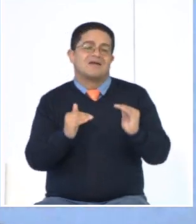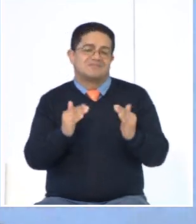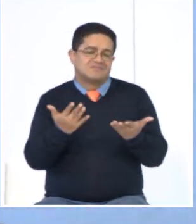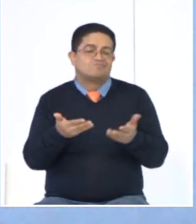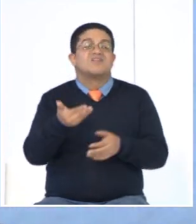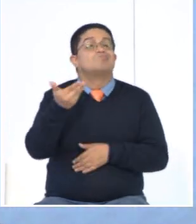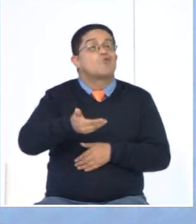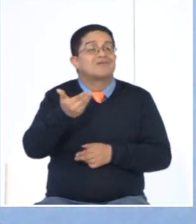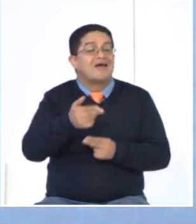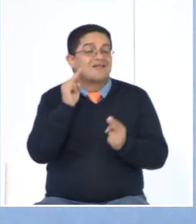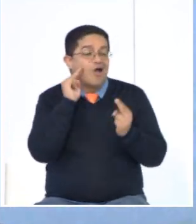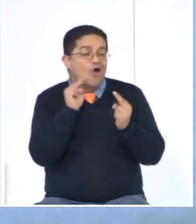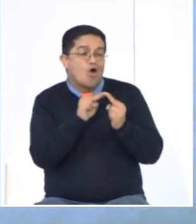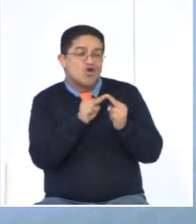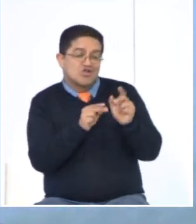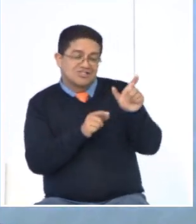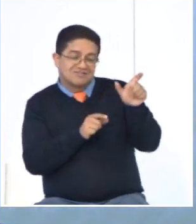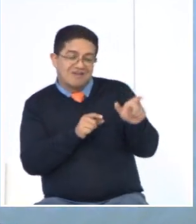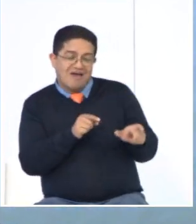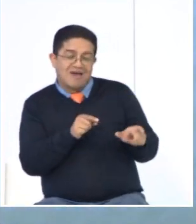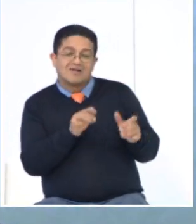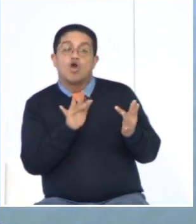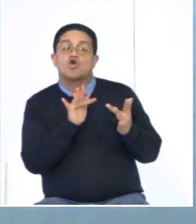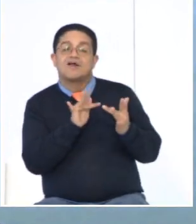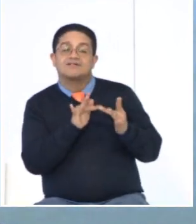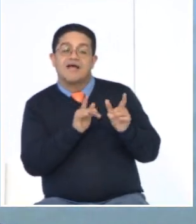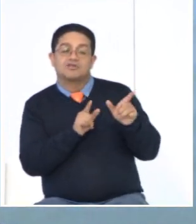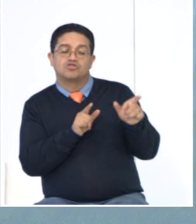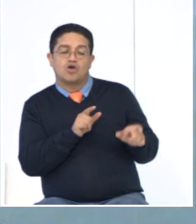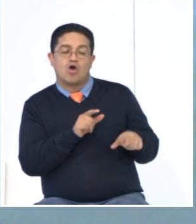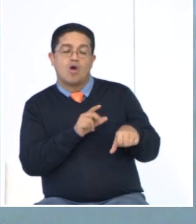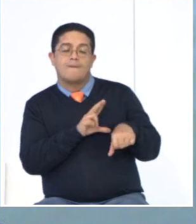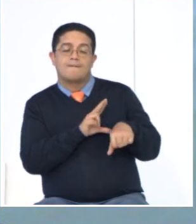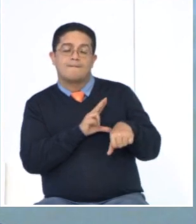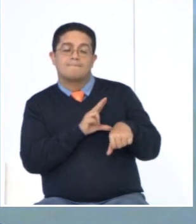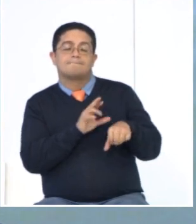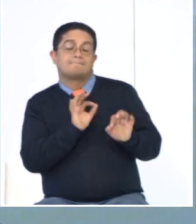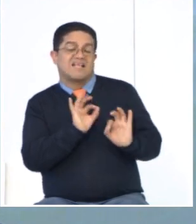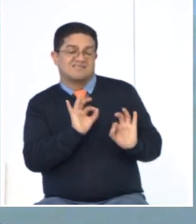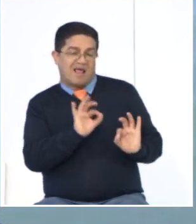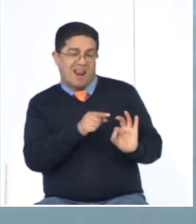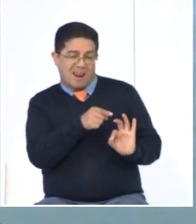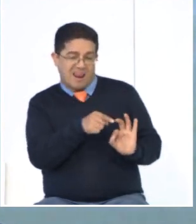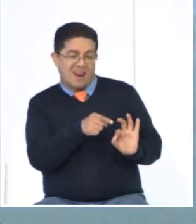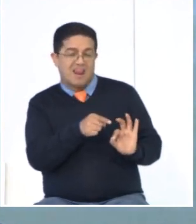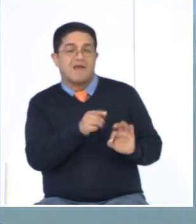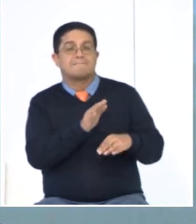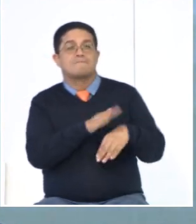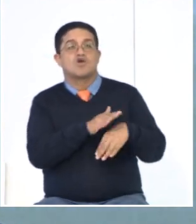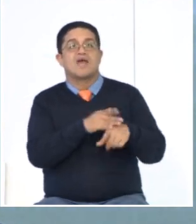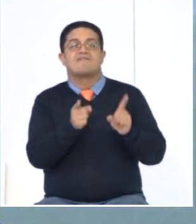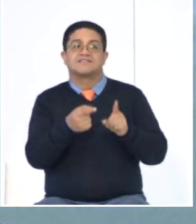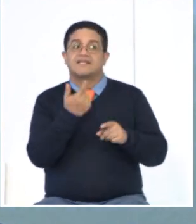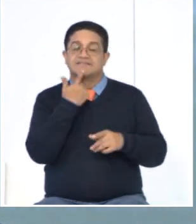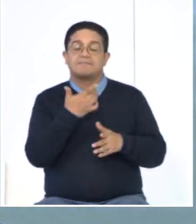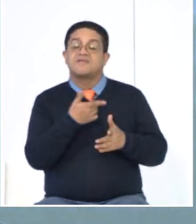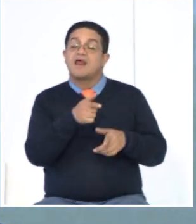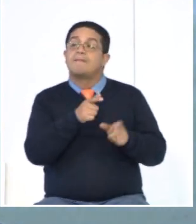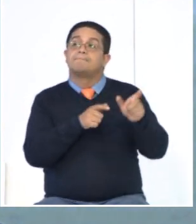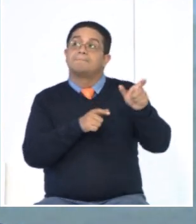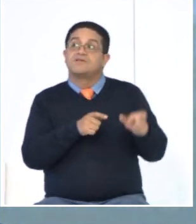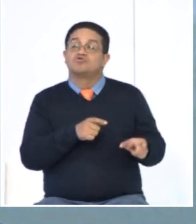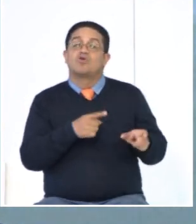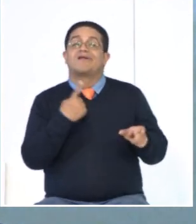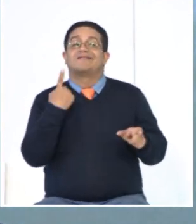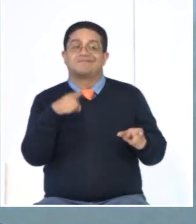importante conocer y tener ese contacto con el especialista, con el radiólogo, porque a nosotros nos pasa mucho, mira, este paciente que tiene